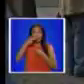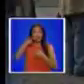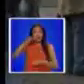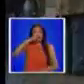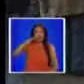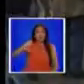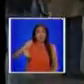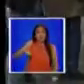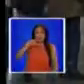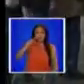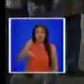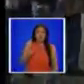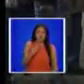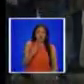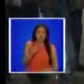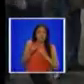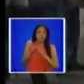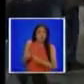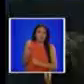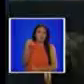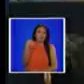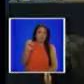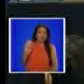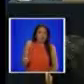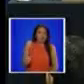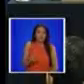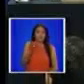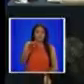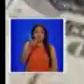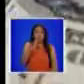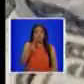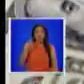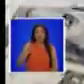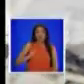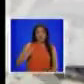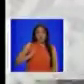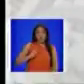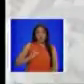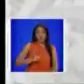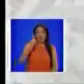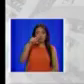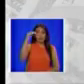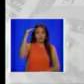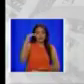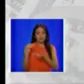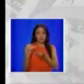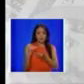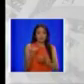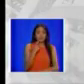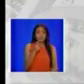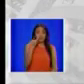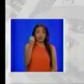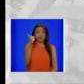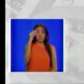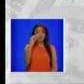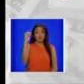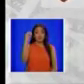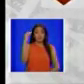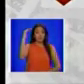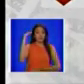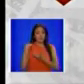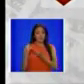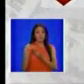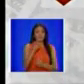se toparán. Pero las medidas incluyen el salario de los ministros. Sus remuneraciones tendrán una reducción del 10% y